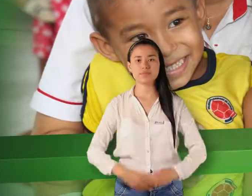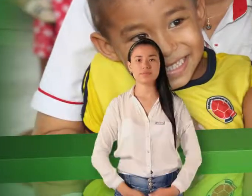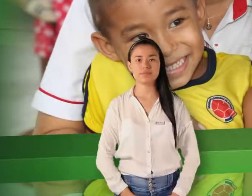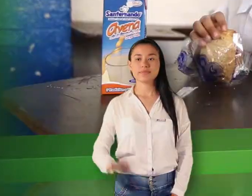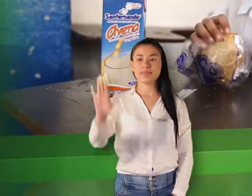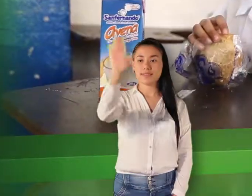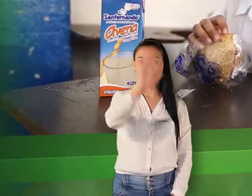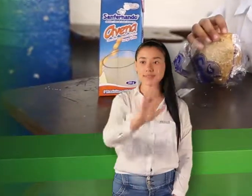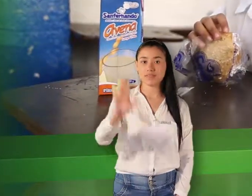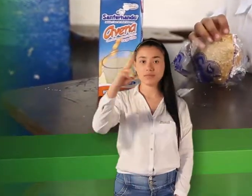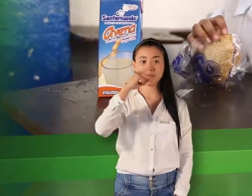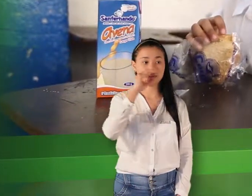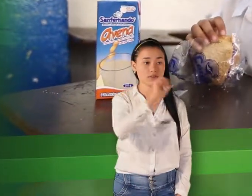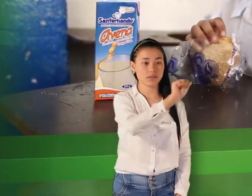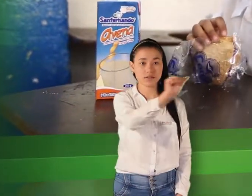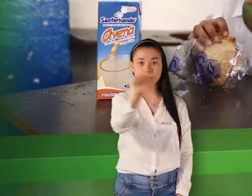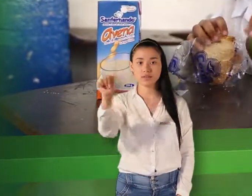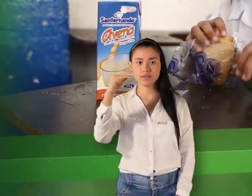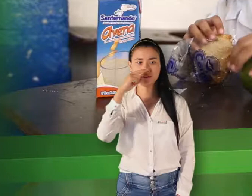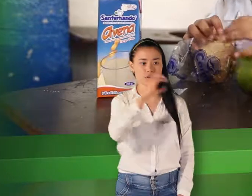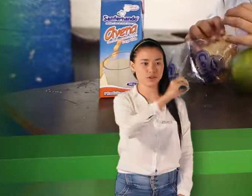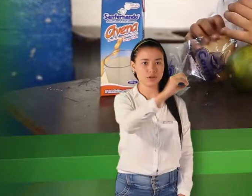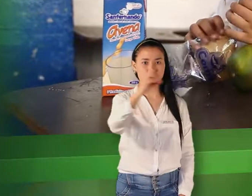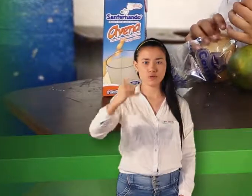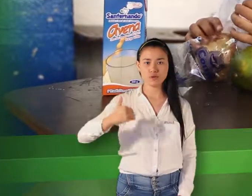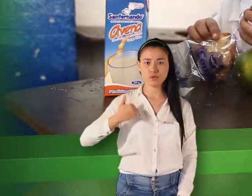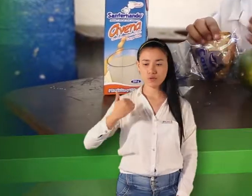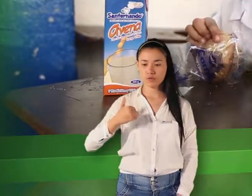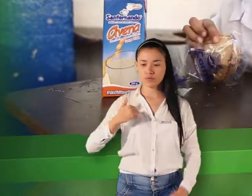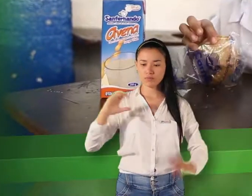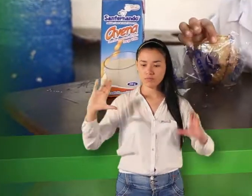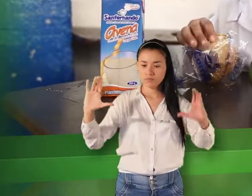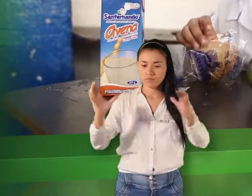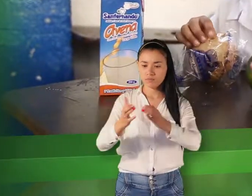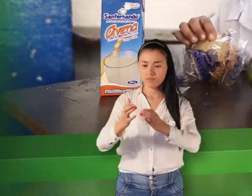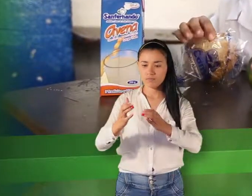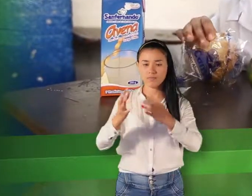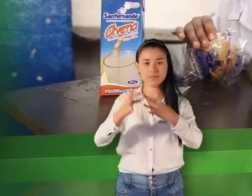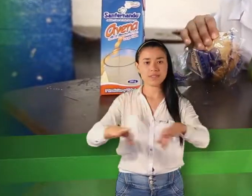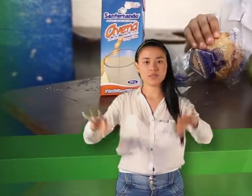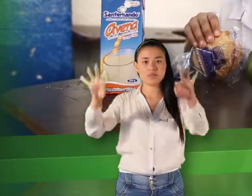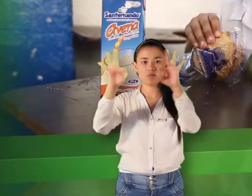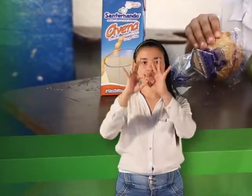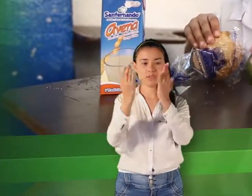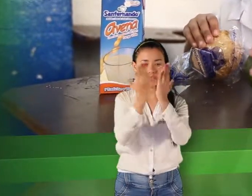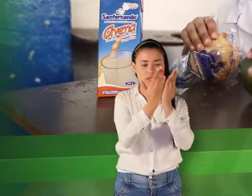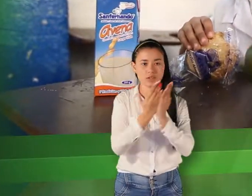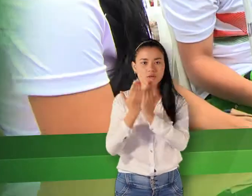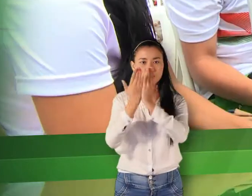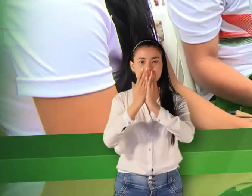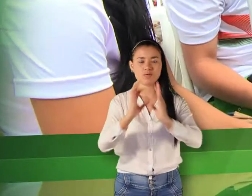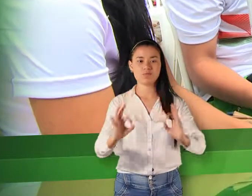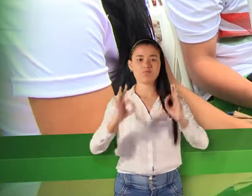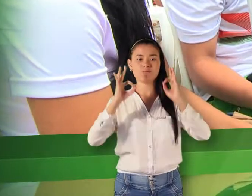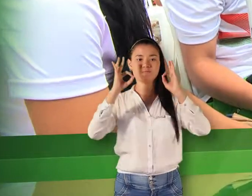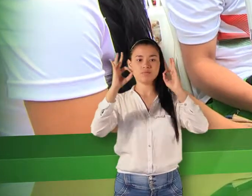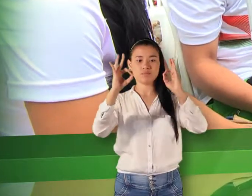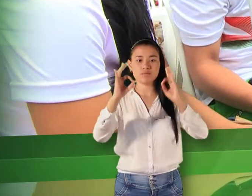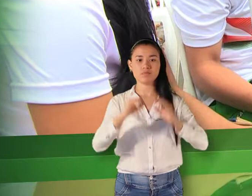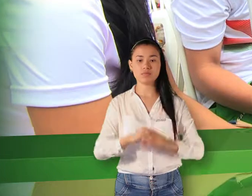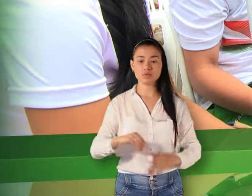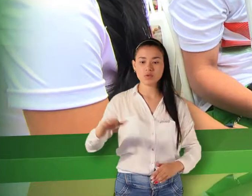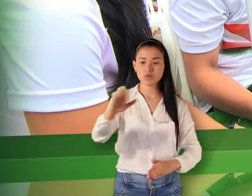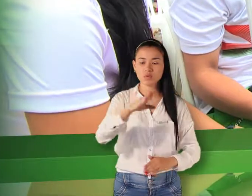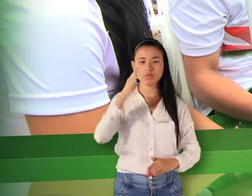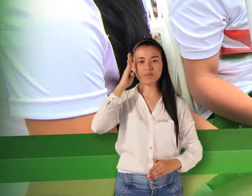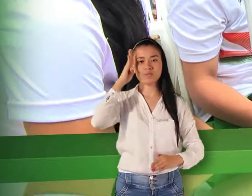género. Un departamento con niñas, niños y jóvenes en un sistema educativo de calidad, con permanencia,